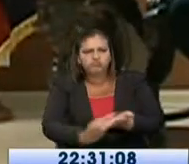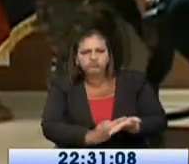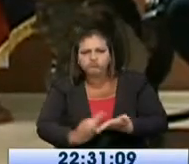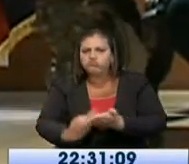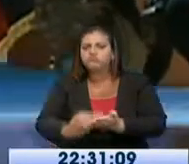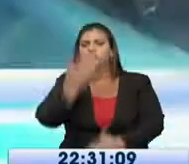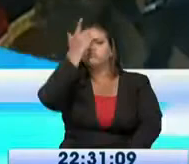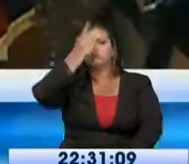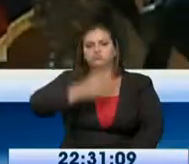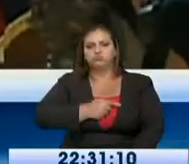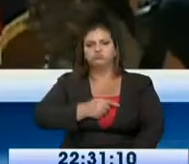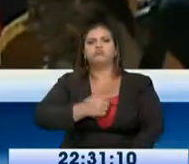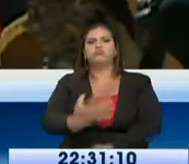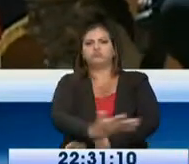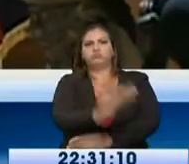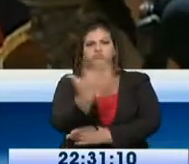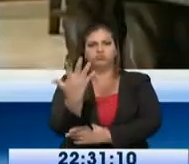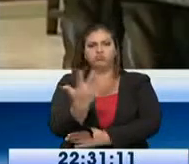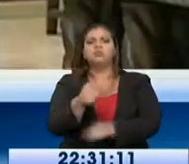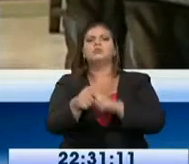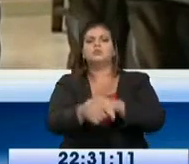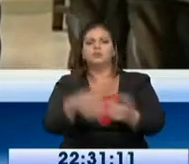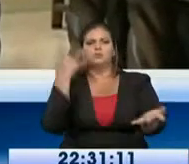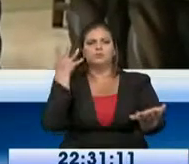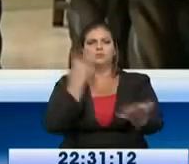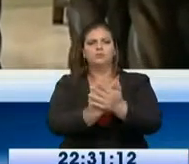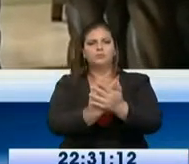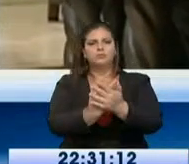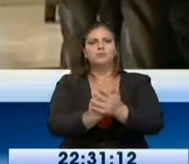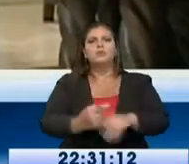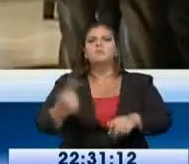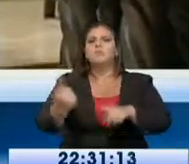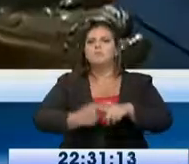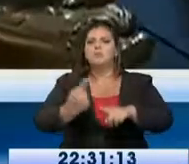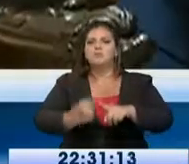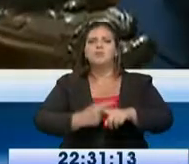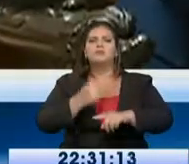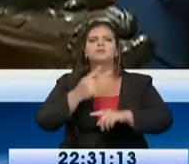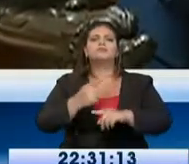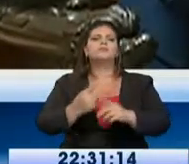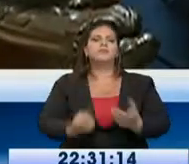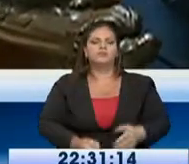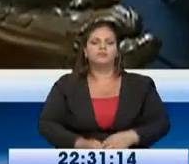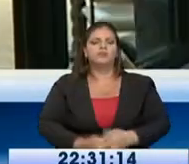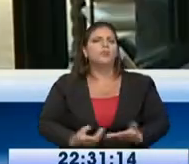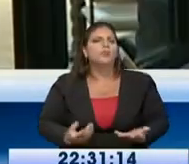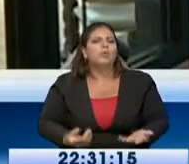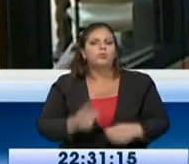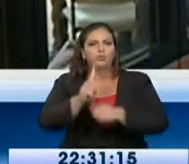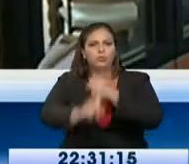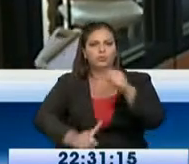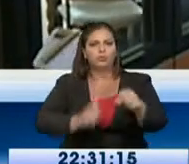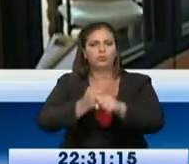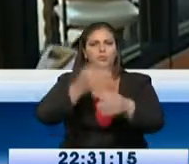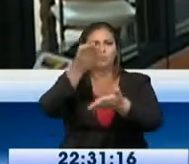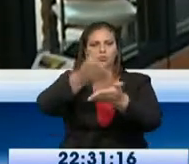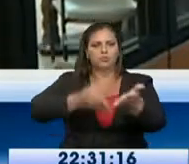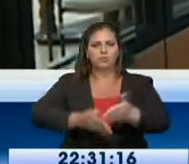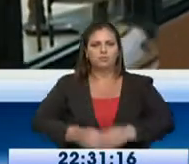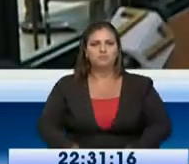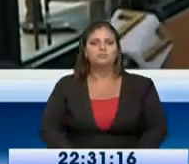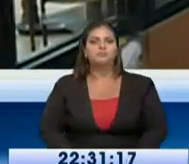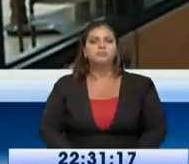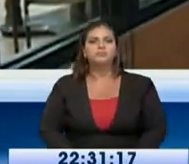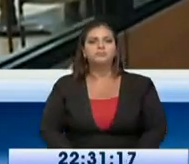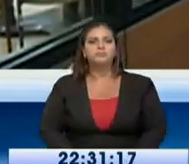La sentencia fue dictada por la Corte Nacional de Justicia tras la audiencia de casación y al final sentenciaron a 5 de los acusados a 18